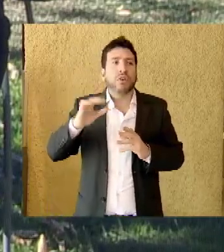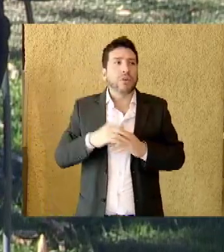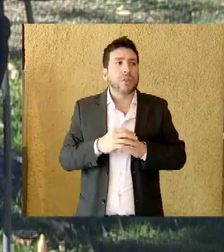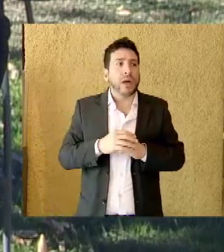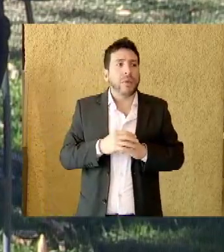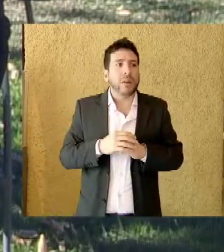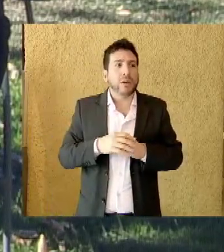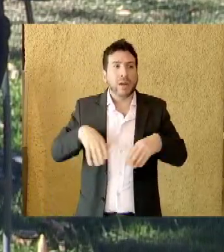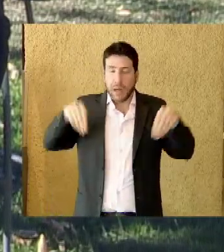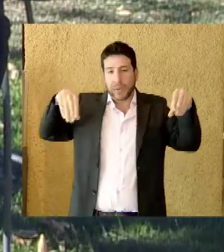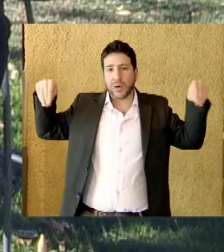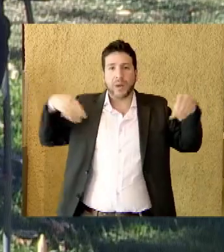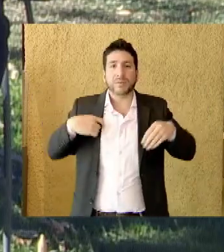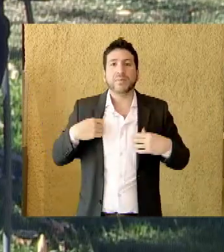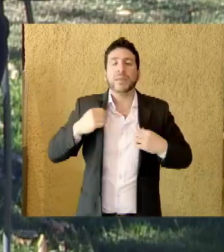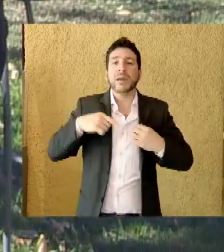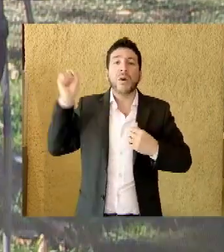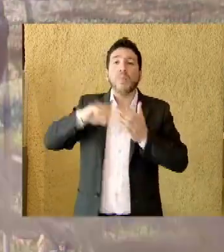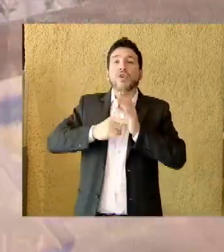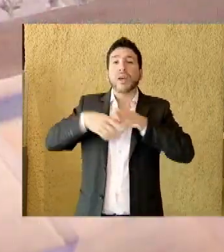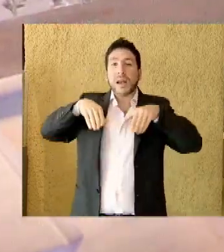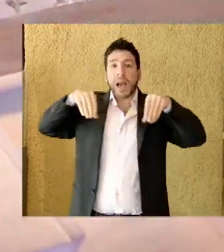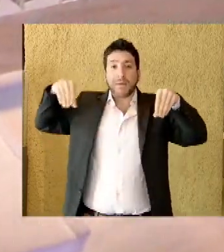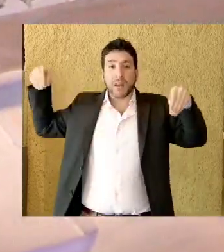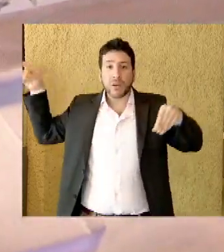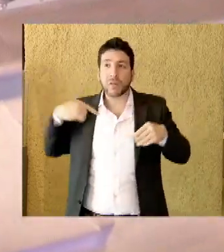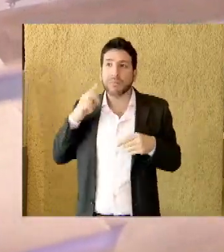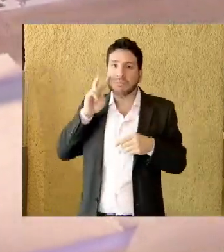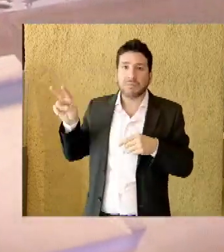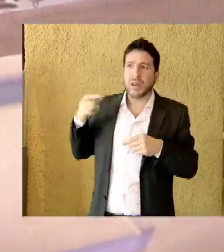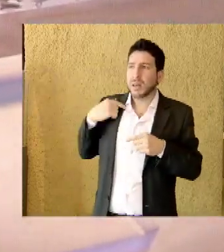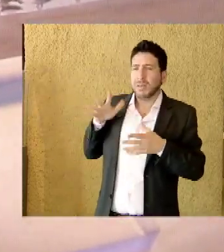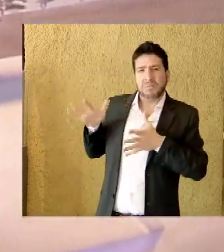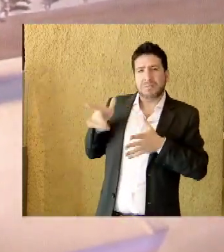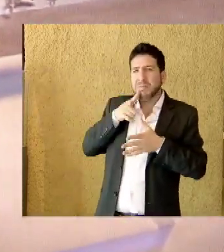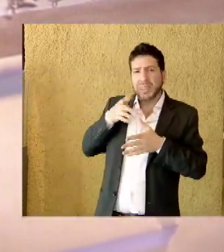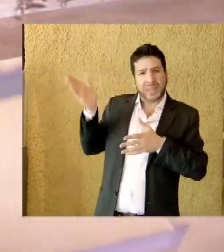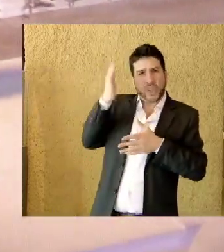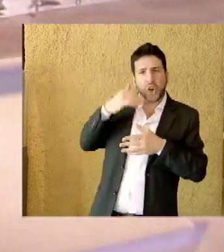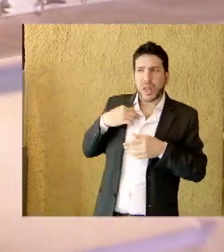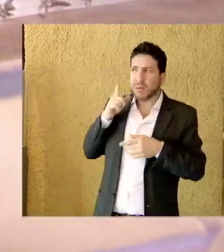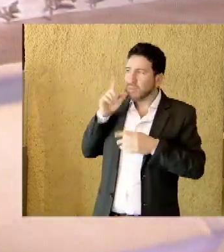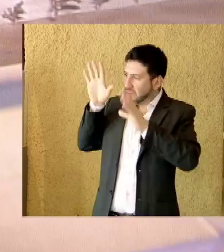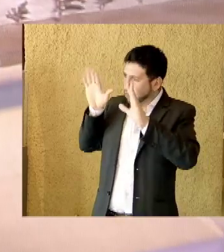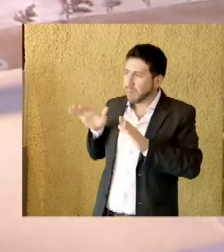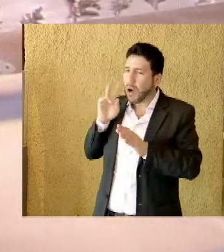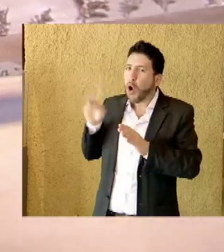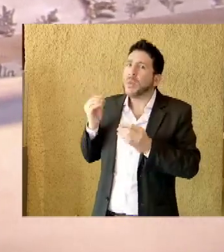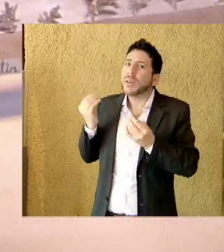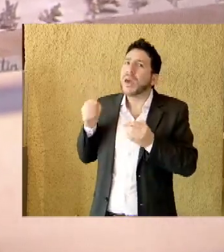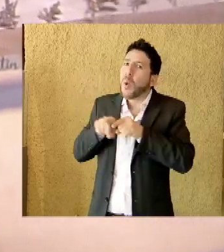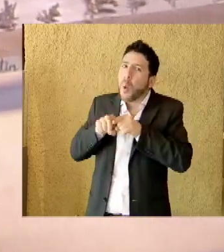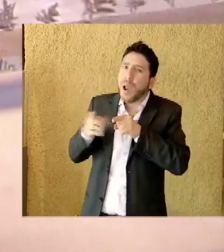cambiando. ¿Cómo era acá, no? ¿Cómo uno puede imaginarse que era un Cabildo? ¿Se parece a lo que vemos justamente en las imágenes siempre de Buenos Aires?